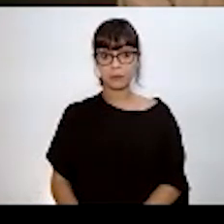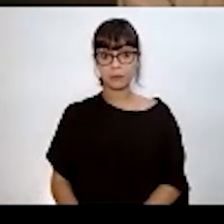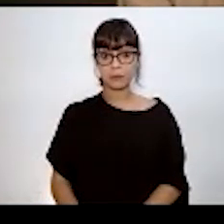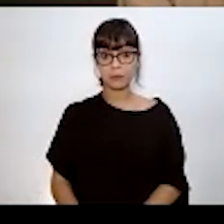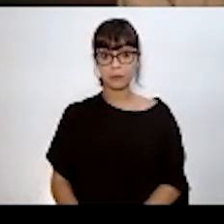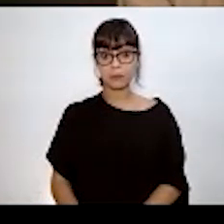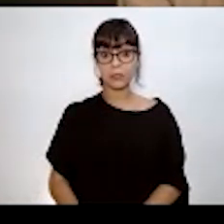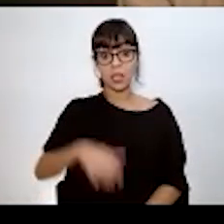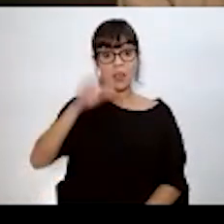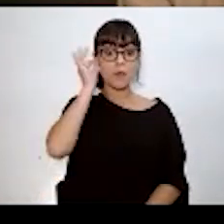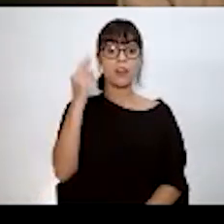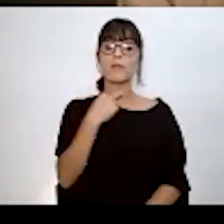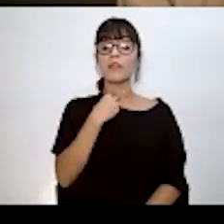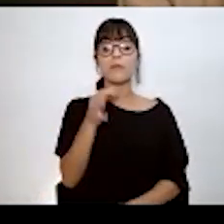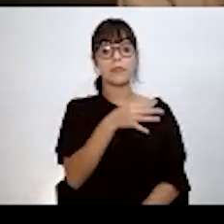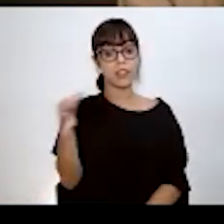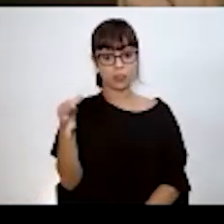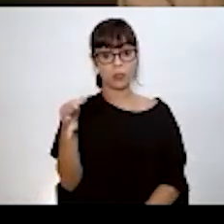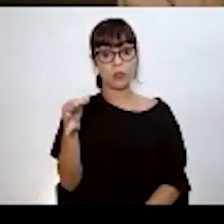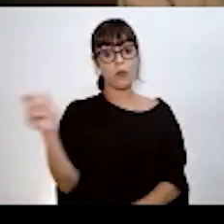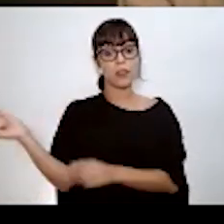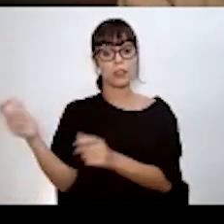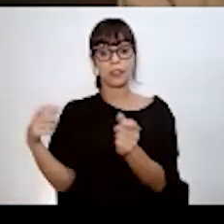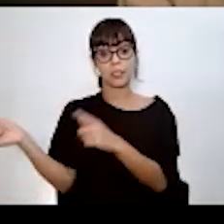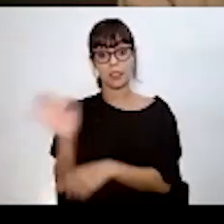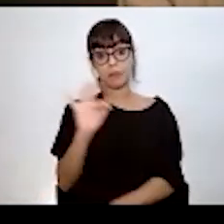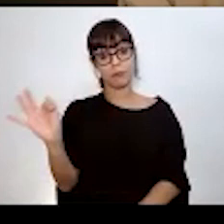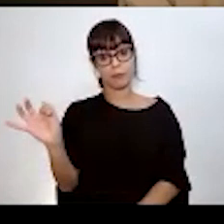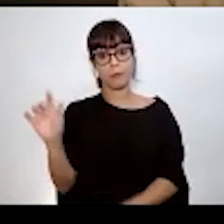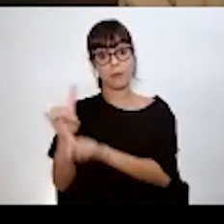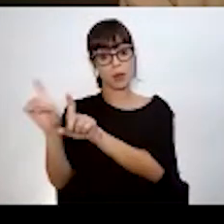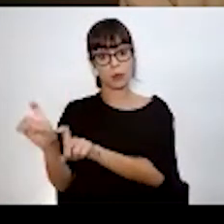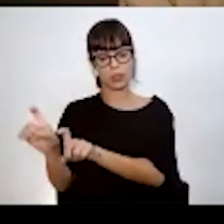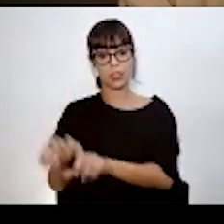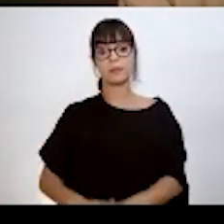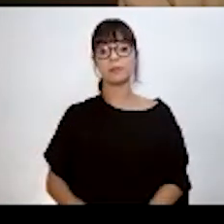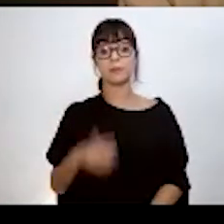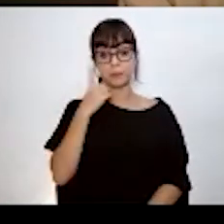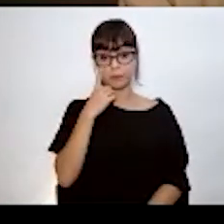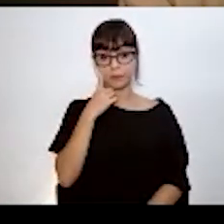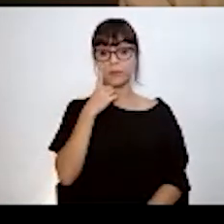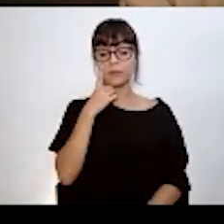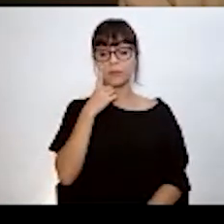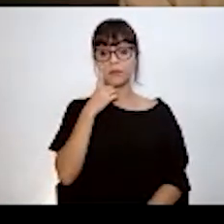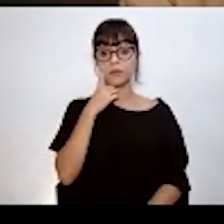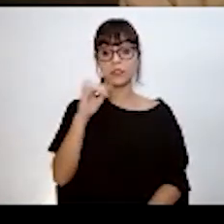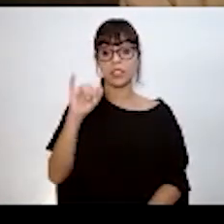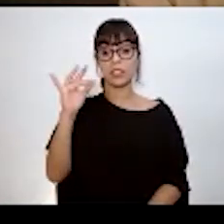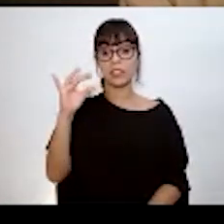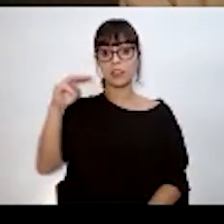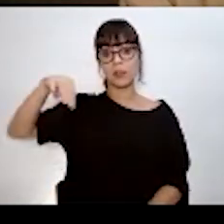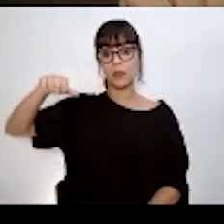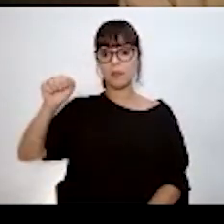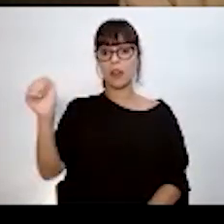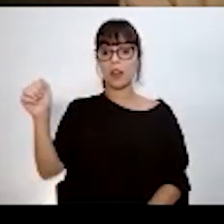Perfecto. Vamos a dar paso, si no les importa, a las preguntas del chat. Mira, Irma Mora, bueno, decir que